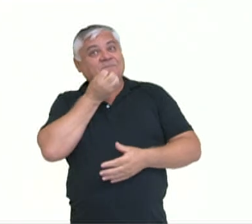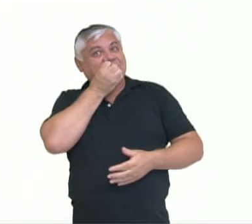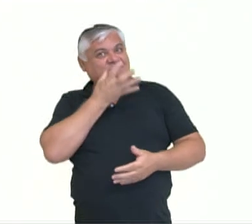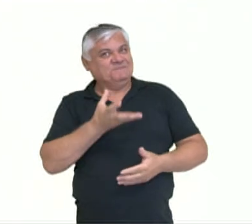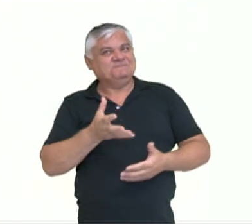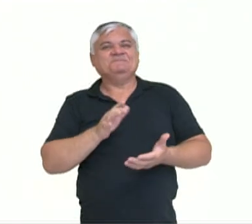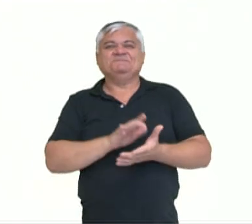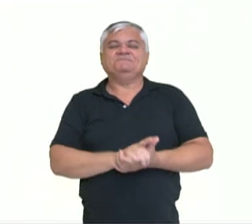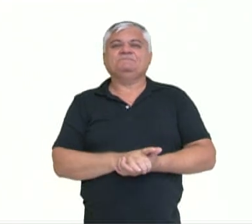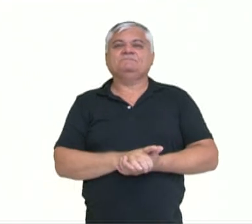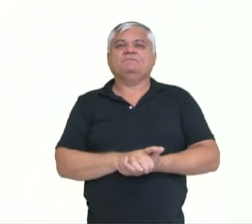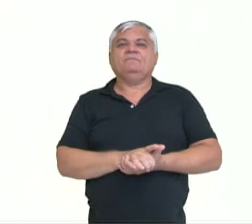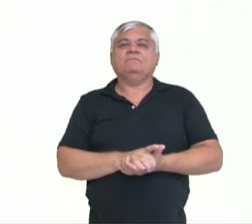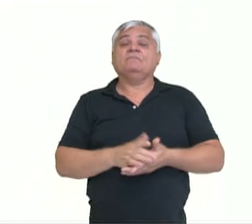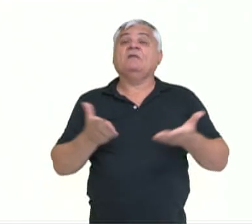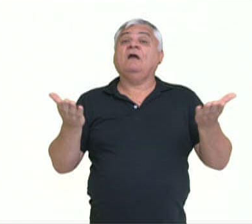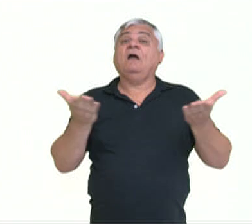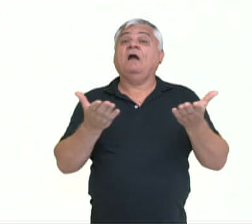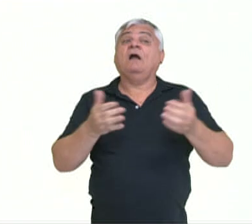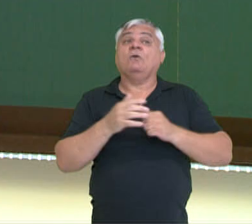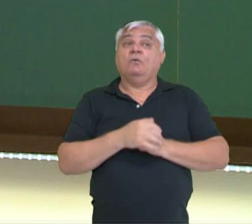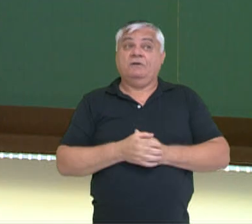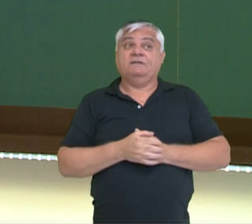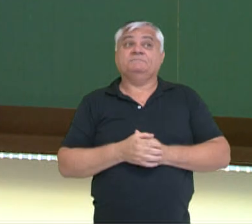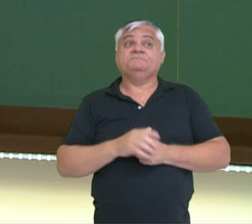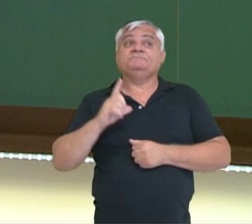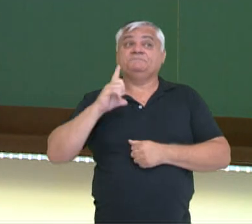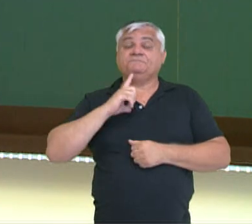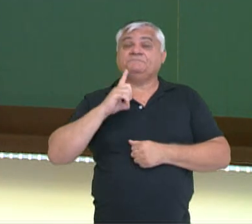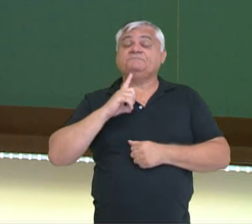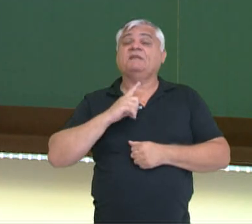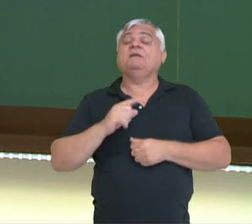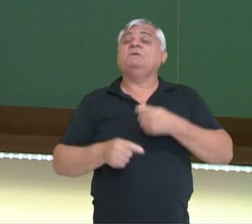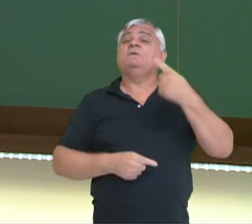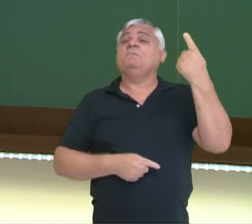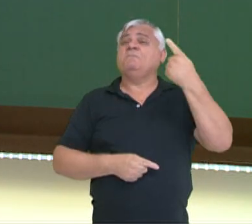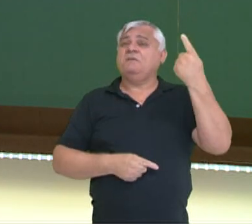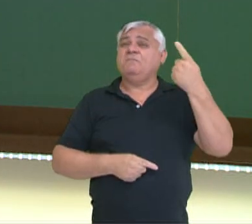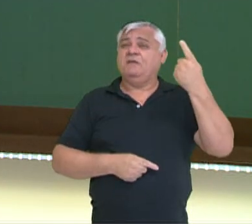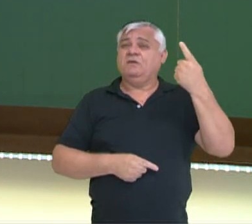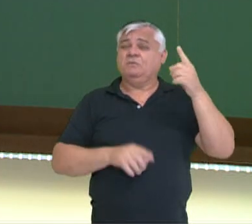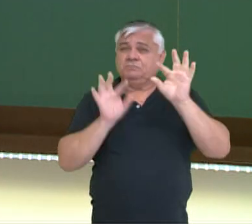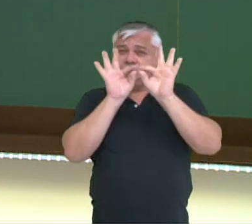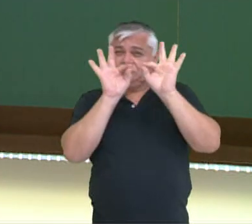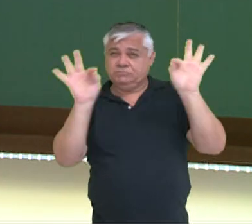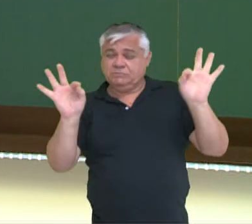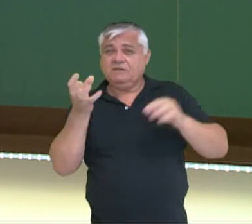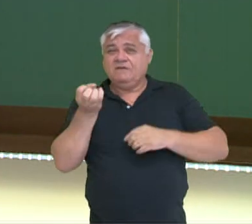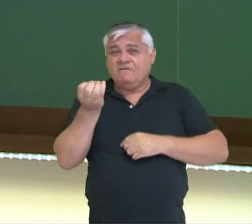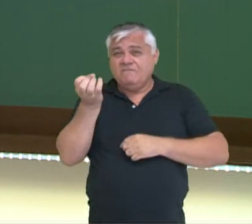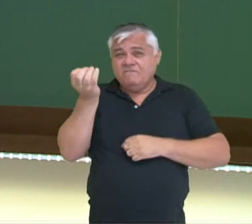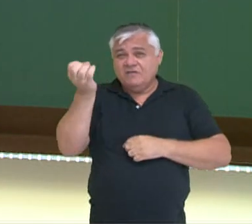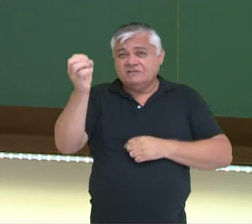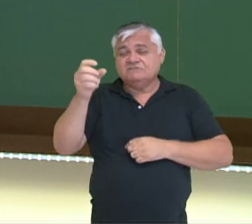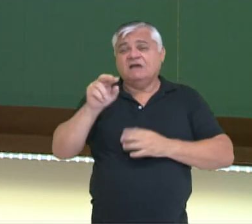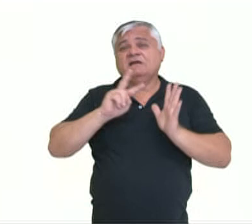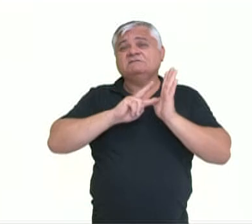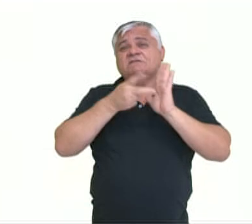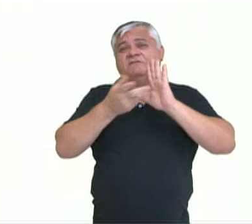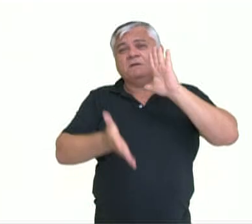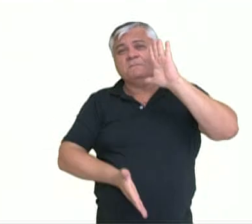Vamos agora ver o nosso quiz. Em el verso, viajar es marcharse de casa. El